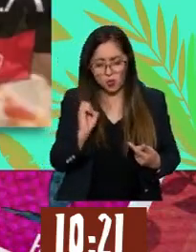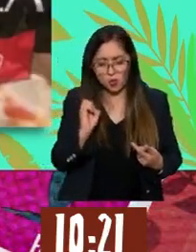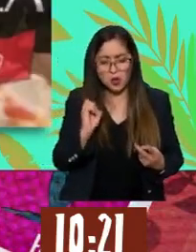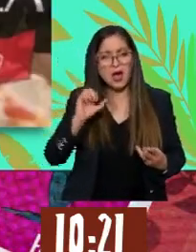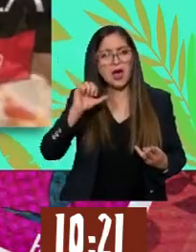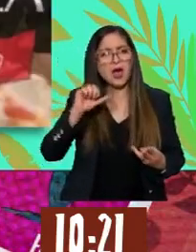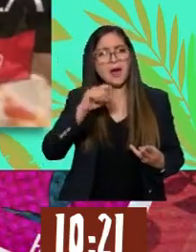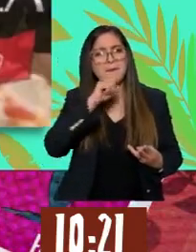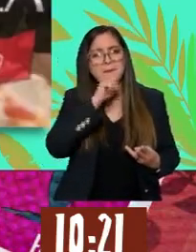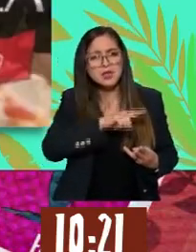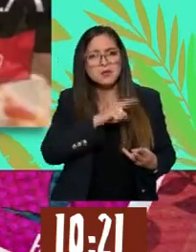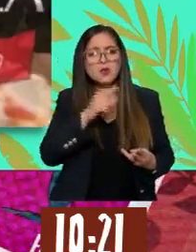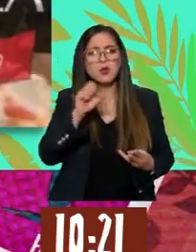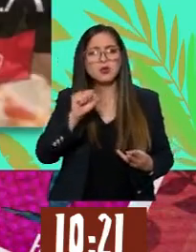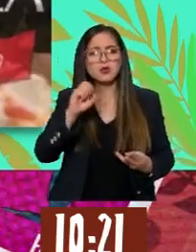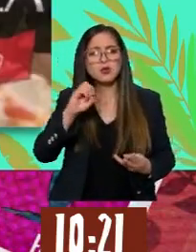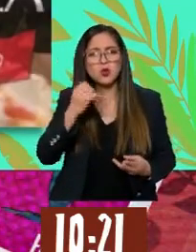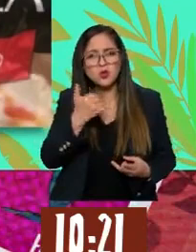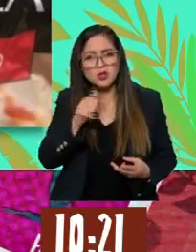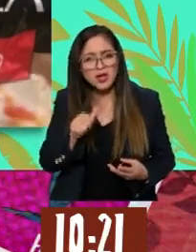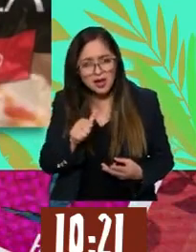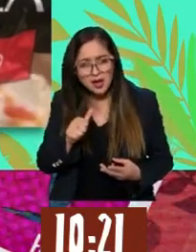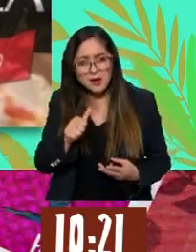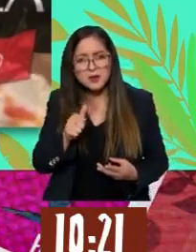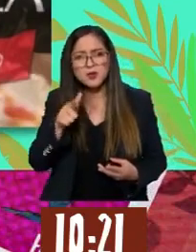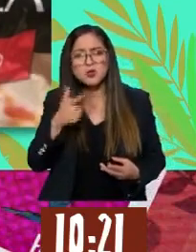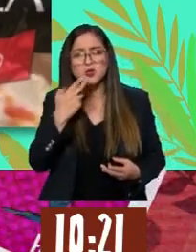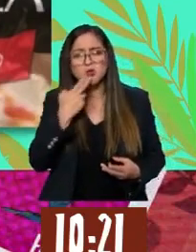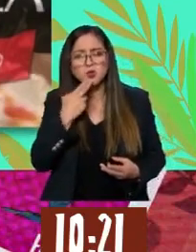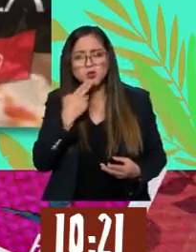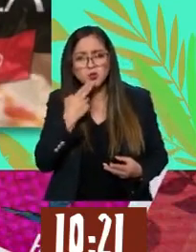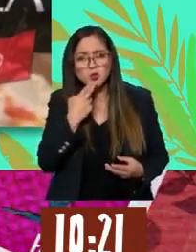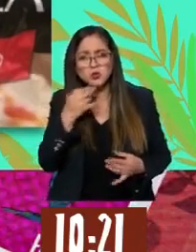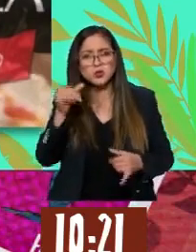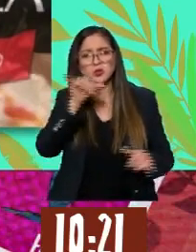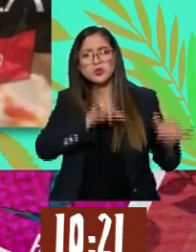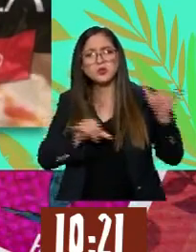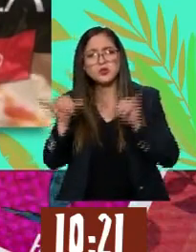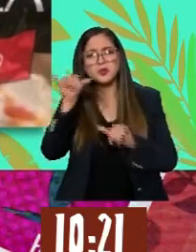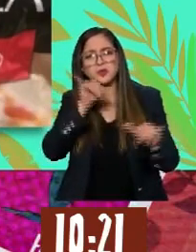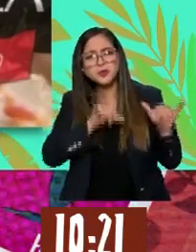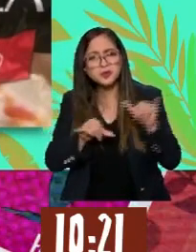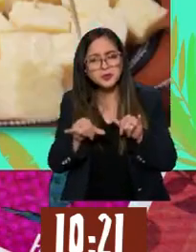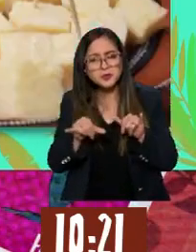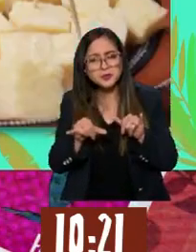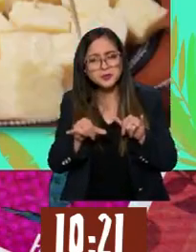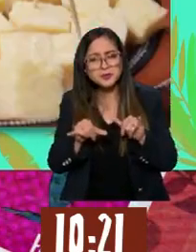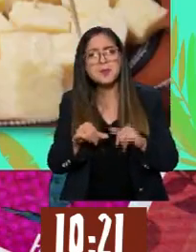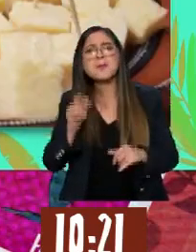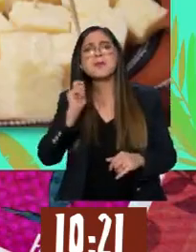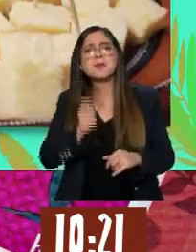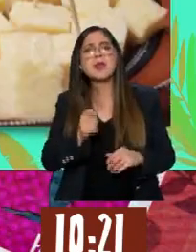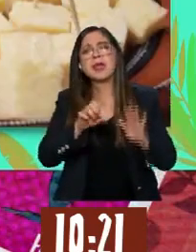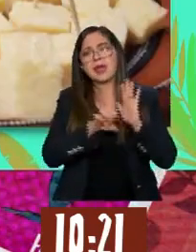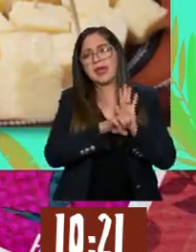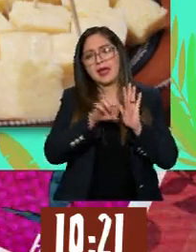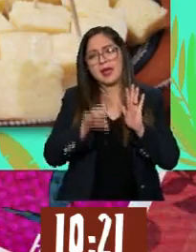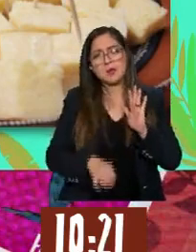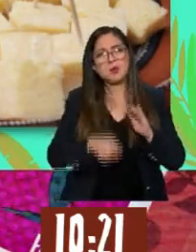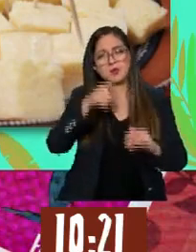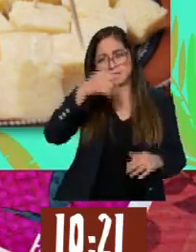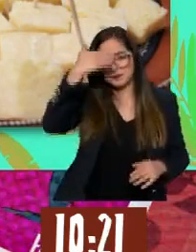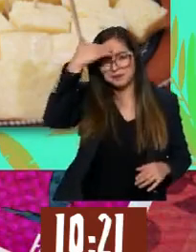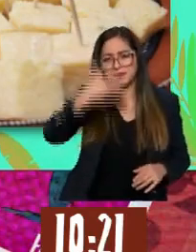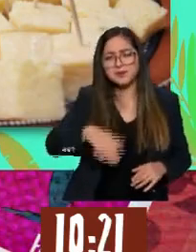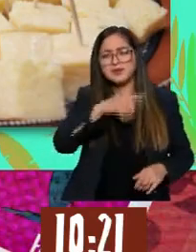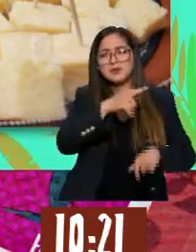soya. Claro, te digo. Sí, el queso siendo normal debe de ir